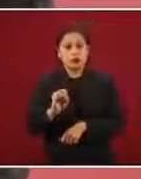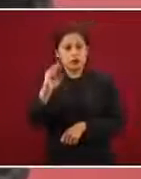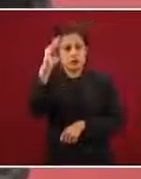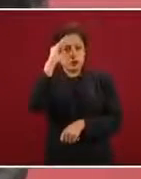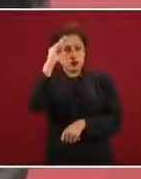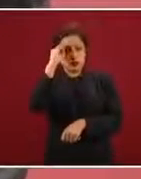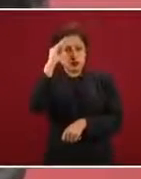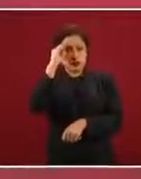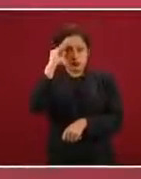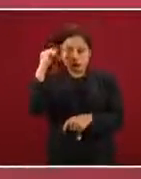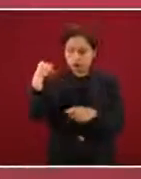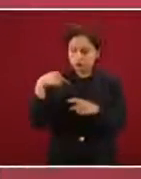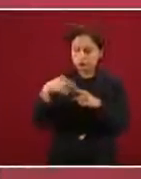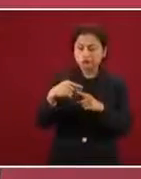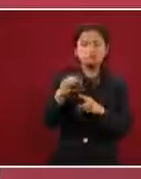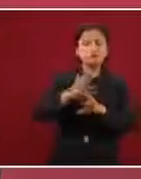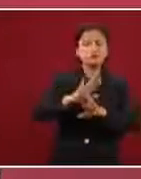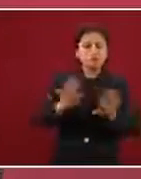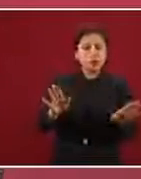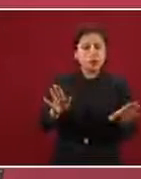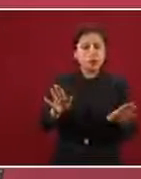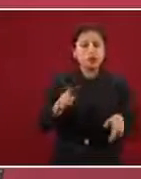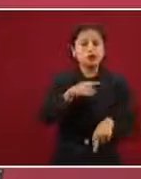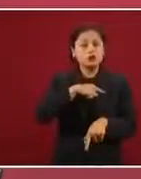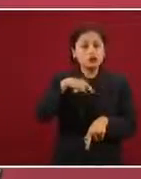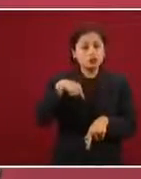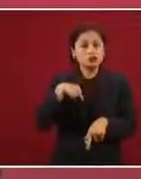dando resultados y cada vez mejor.